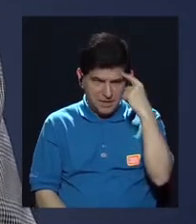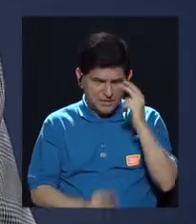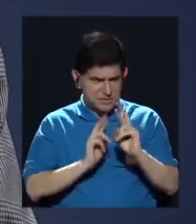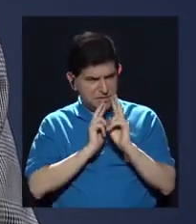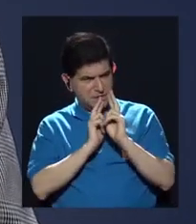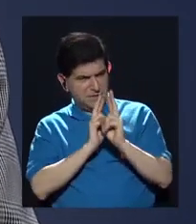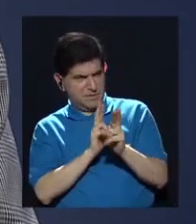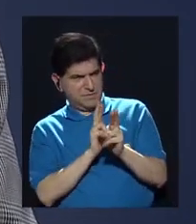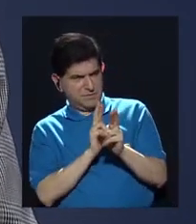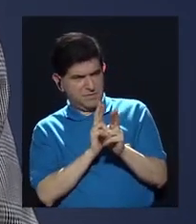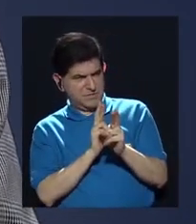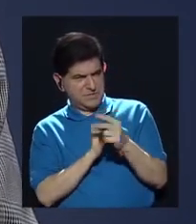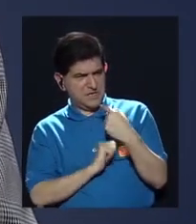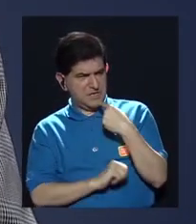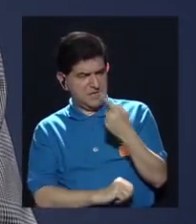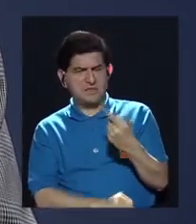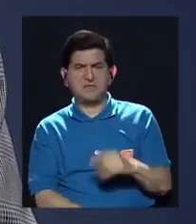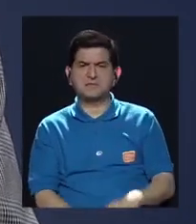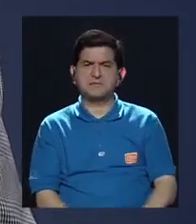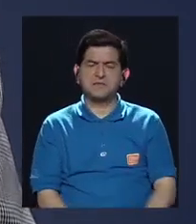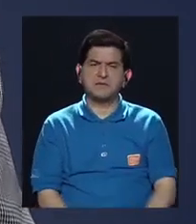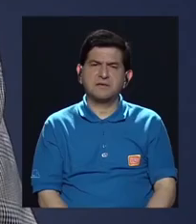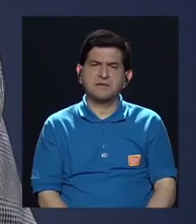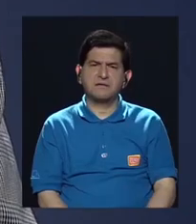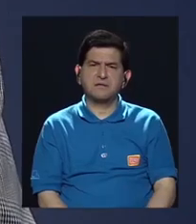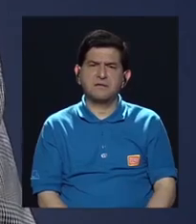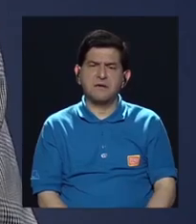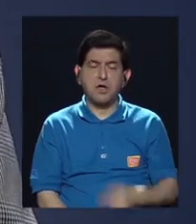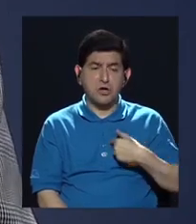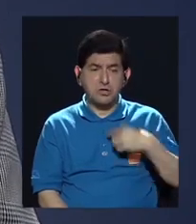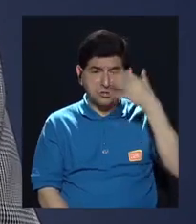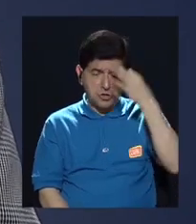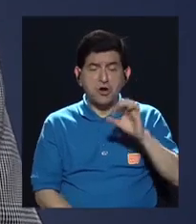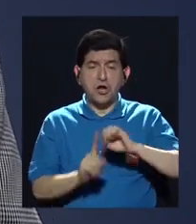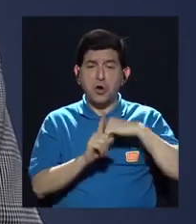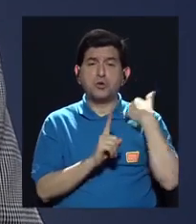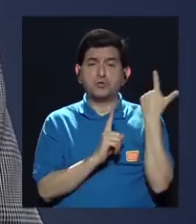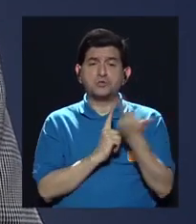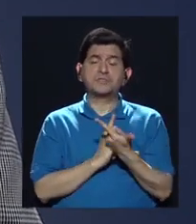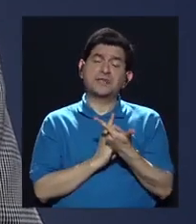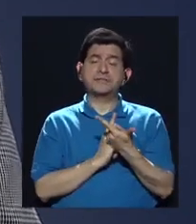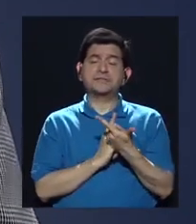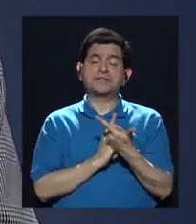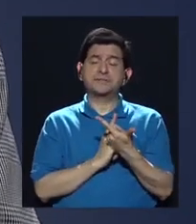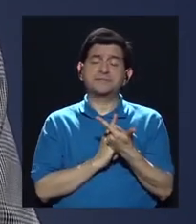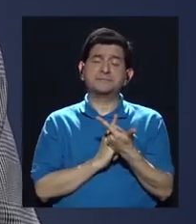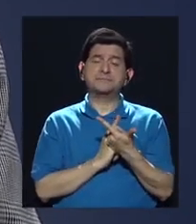piensa la respuesta y dice, bueno, pues la vislumbro socialista.